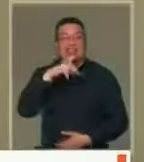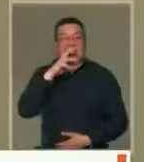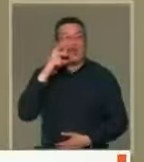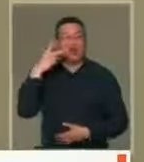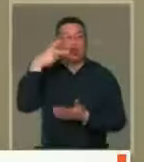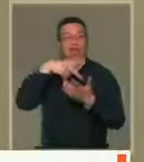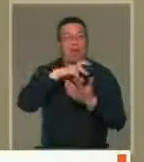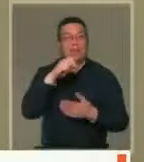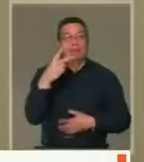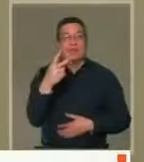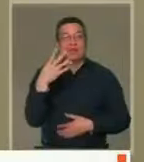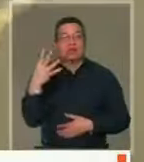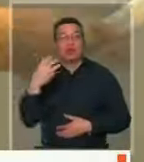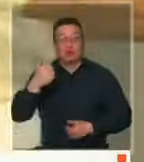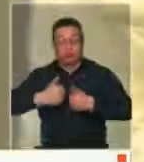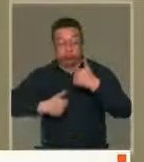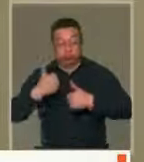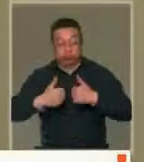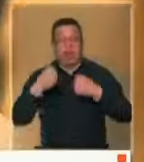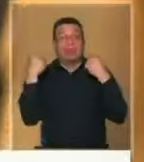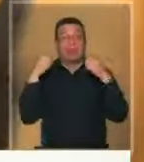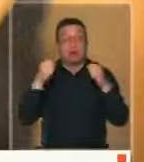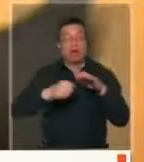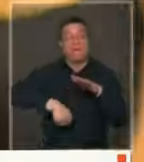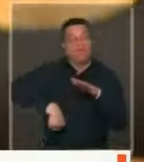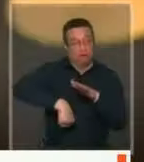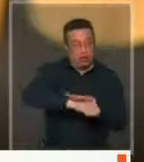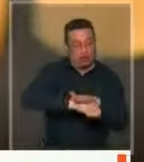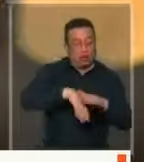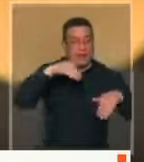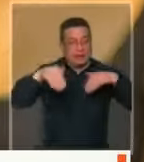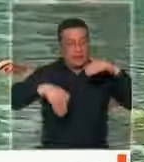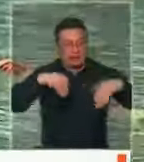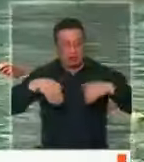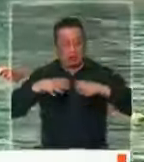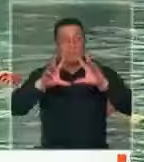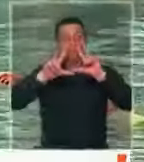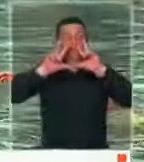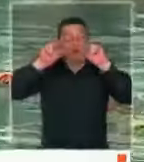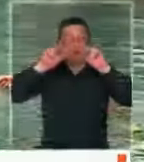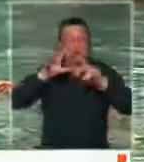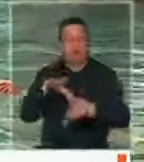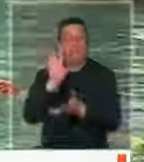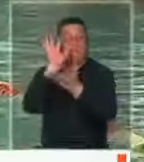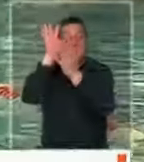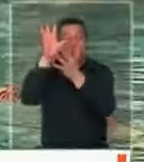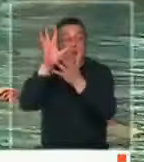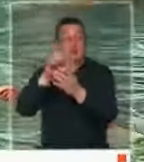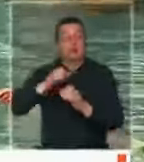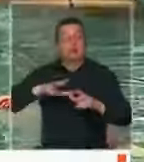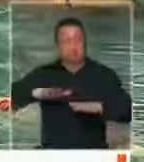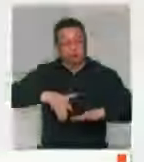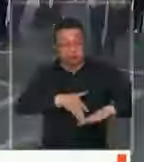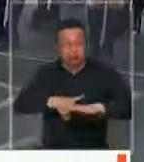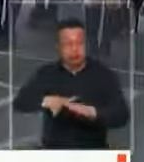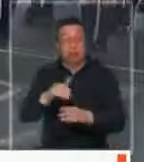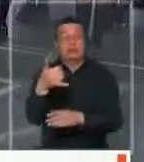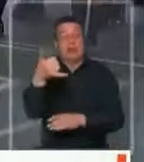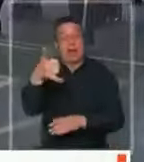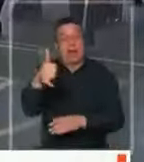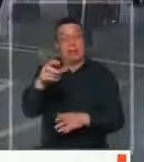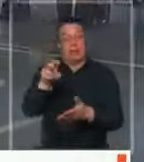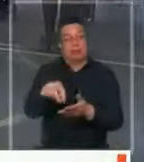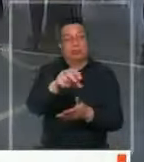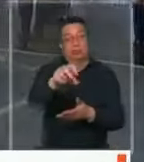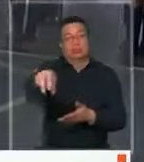2024, certamen que tendrá deportes como fútbol, natación, voleibol, básquetbol, skate y ajedrez.